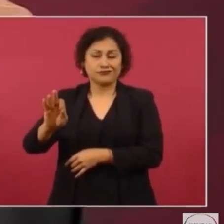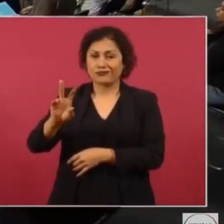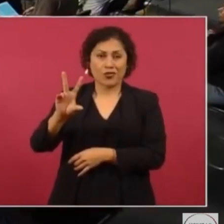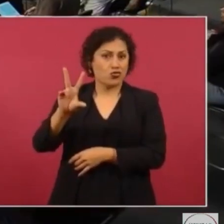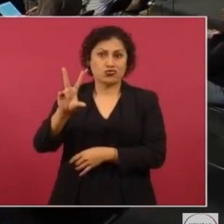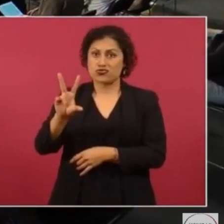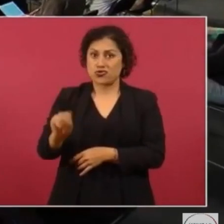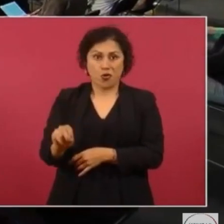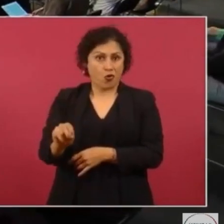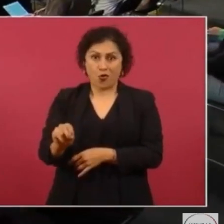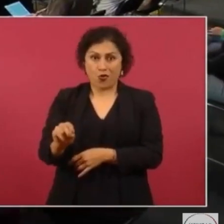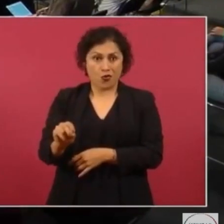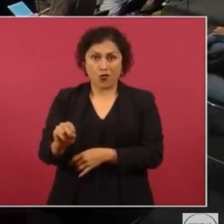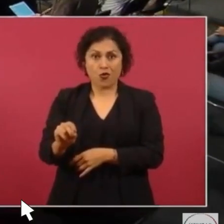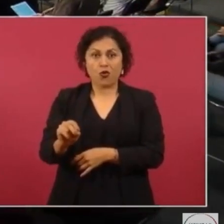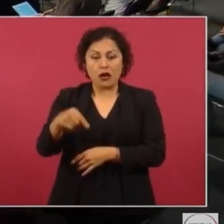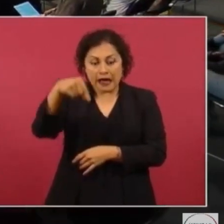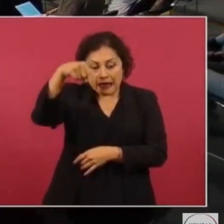es a pesar de eso,